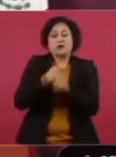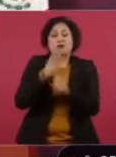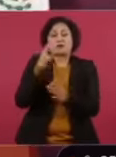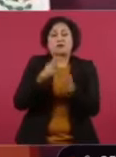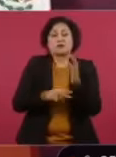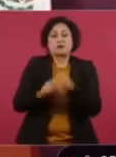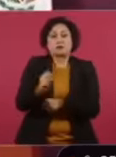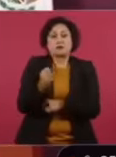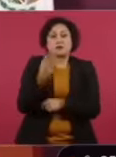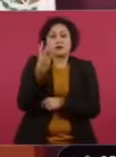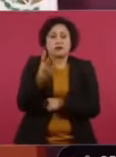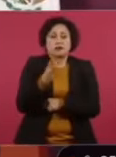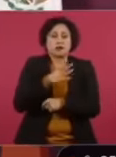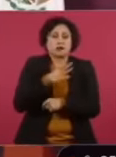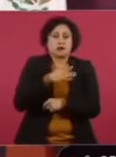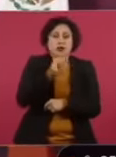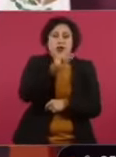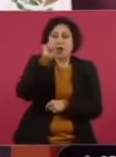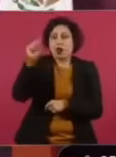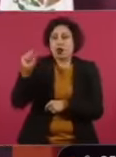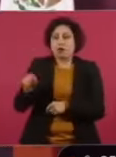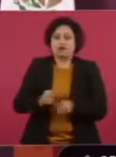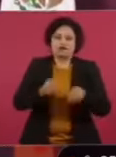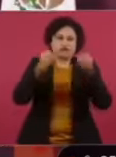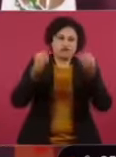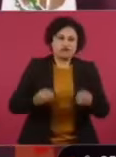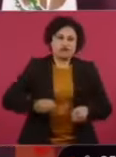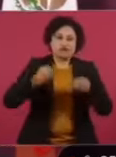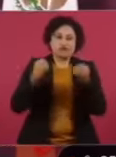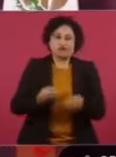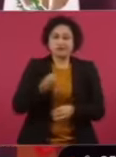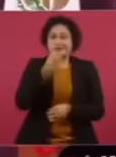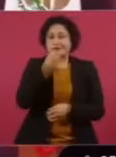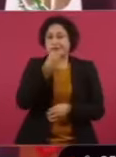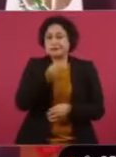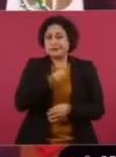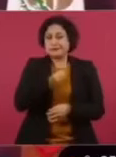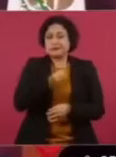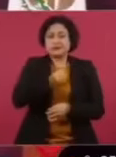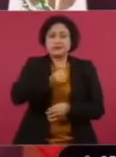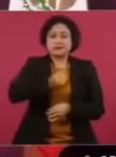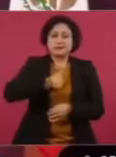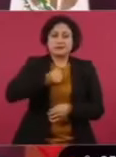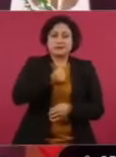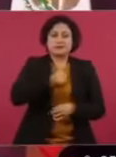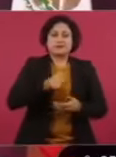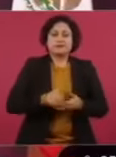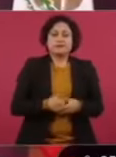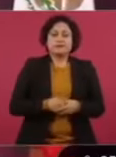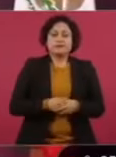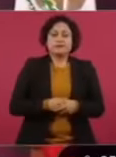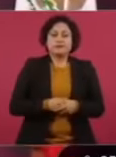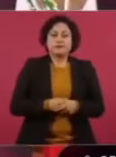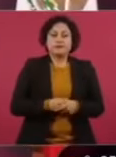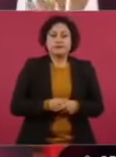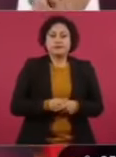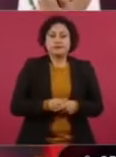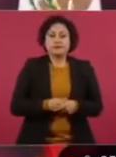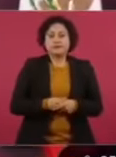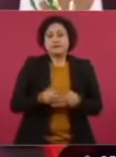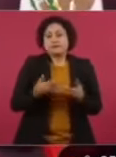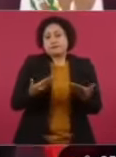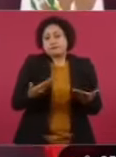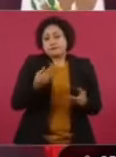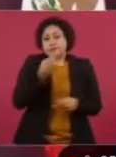mucha actividad y desde aquí